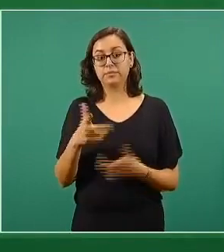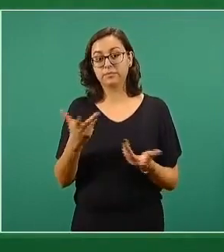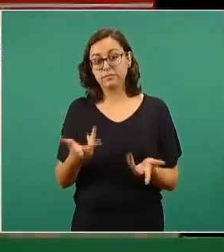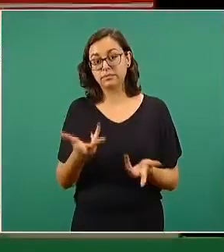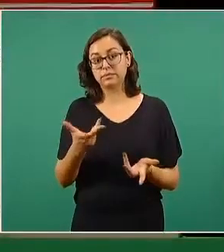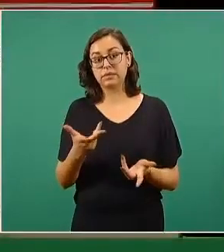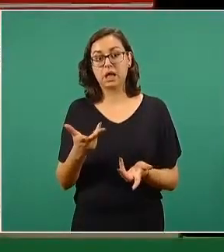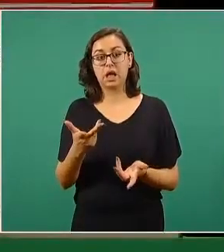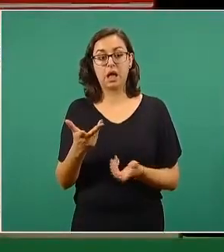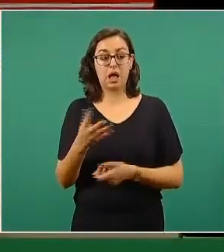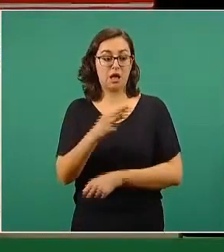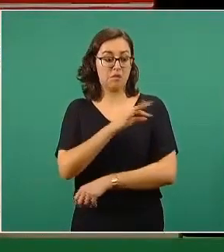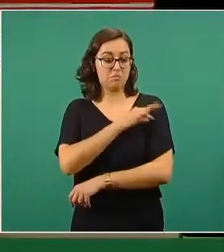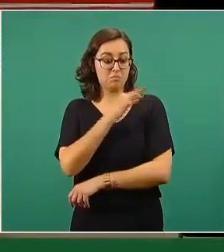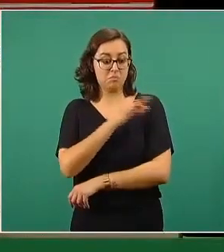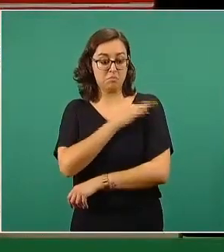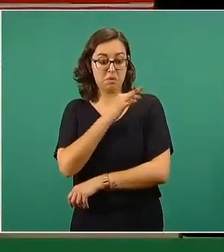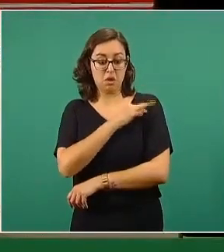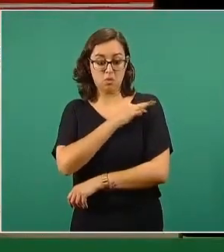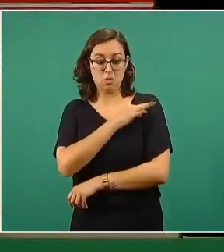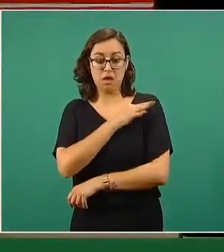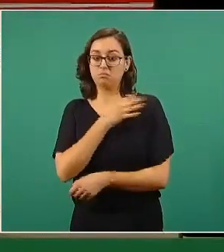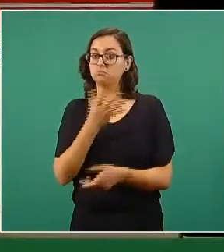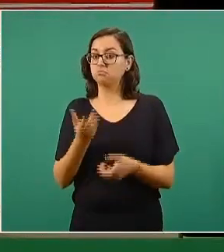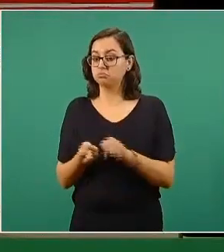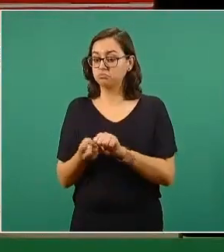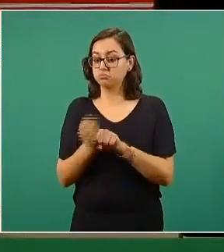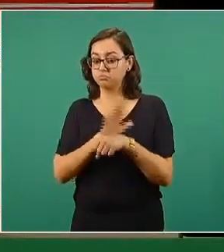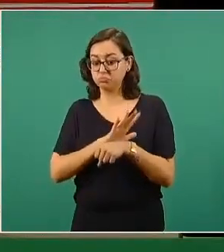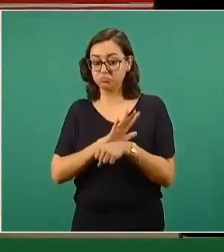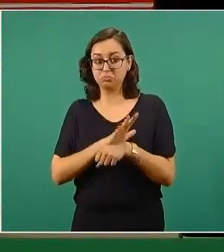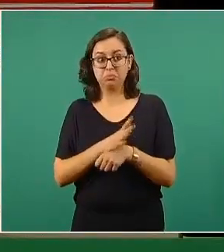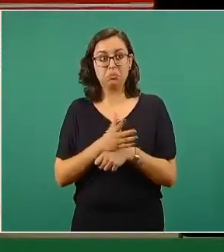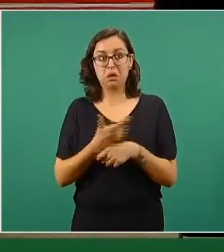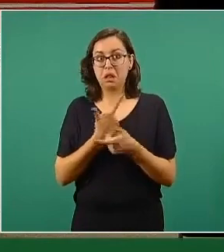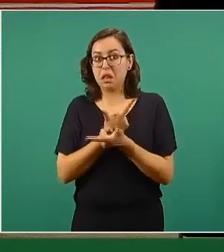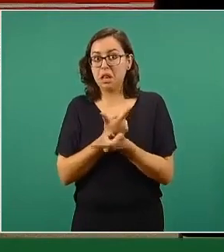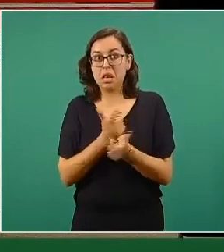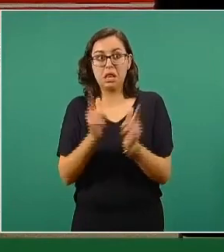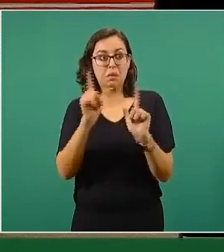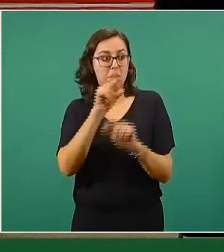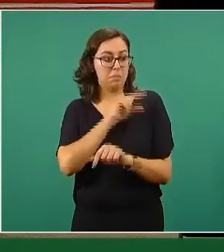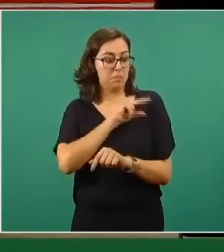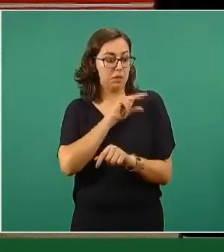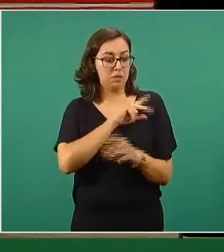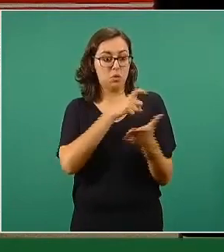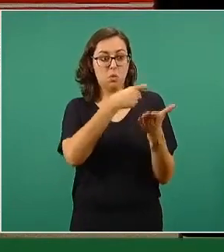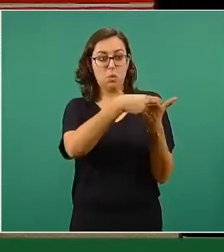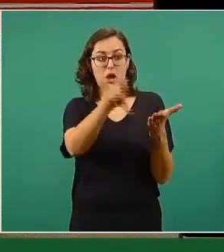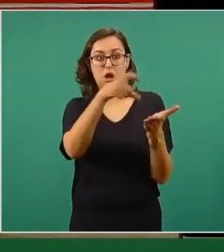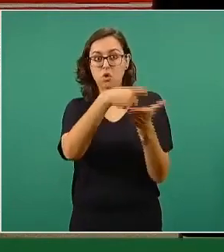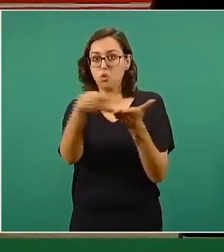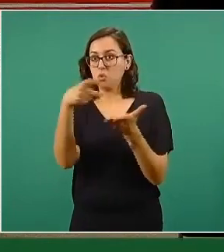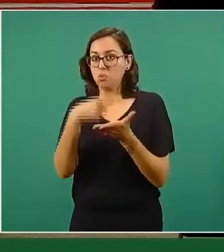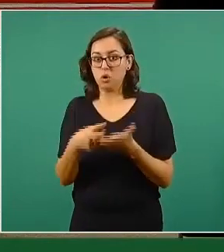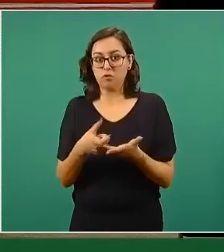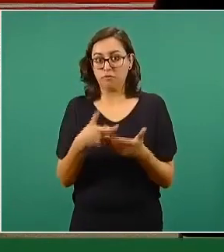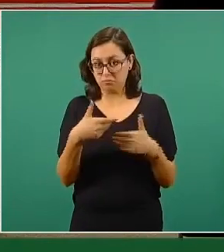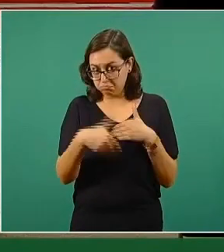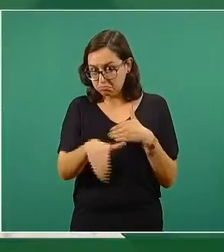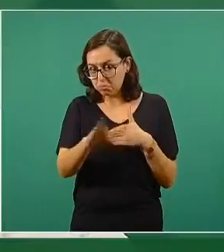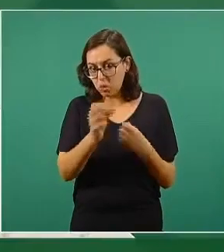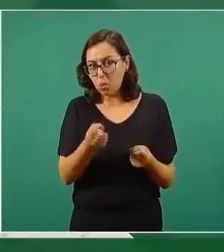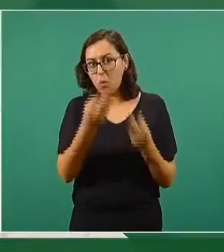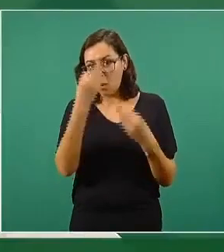la vacuna COVID en cualquier farmacia. Muchas gracias, Alejandro. Extiendo un poco su pregunta, interpretando lo